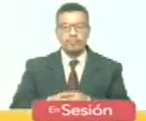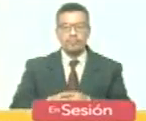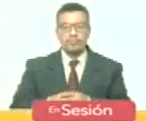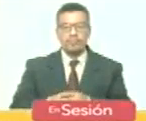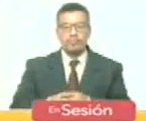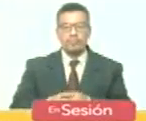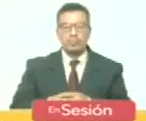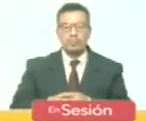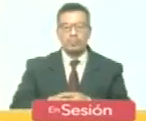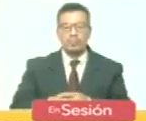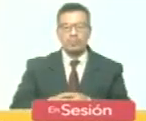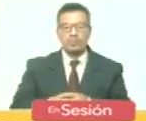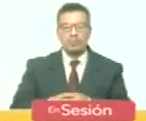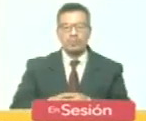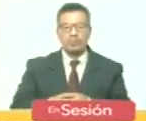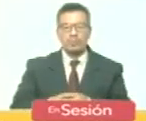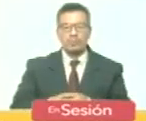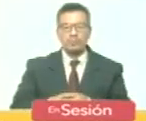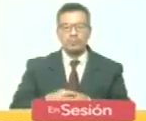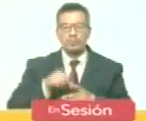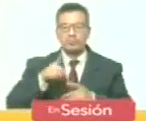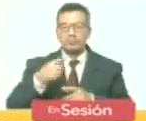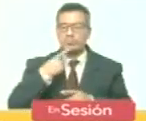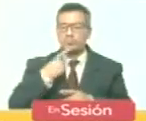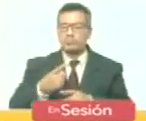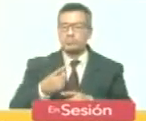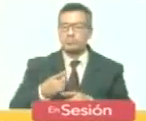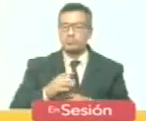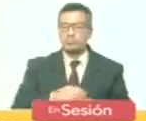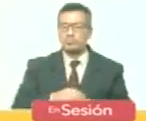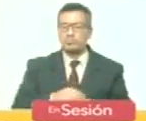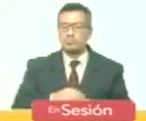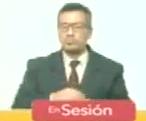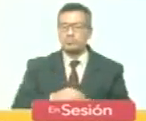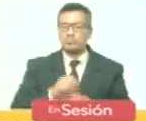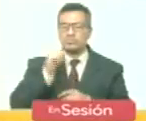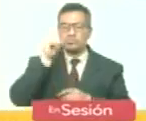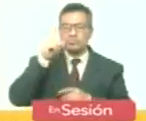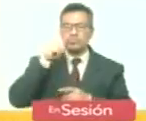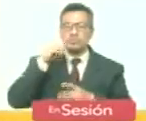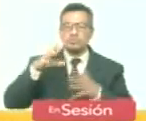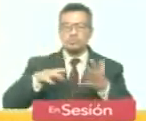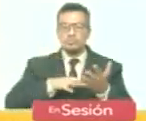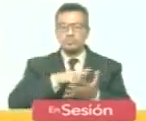en el colmo de la expresión bárbara de violencia,